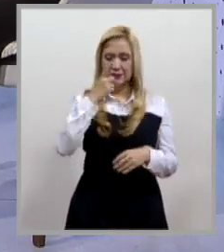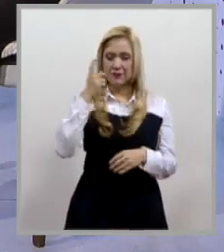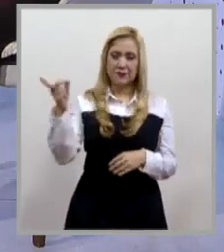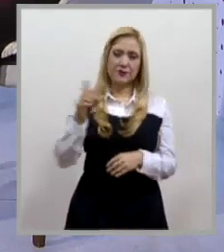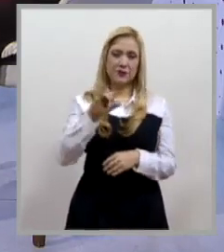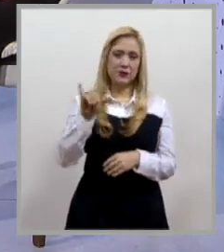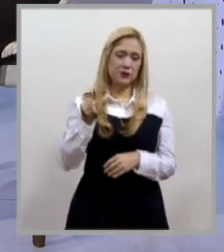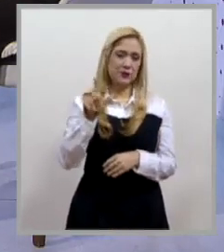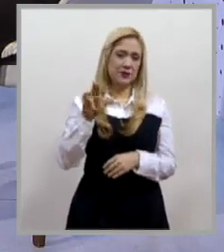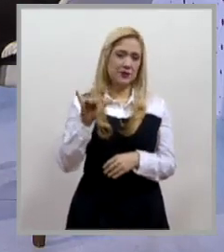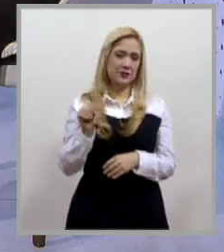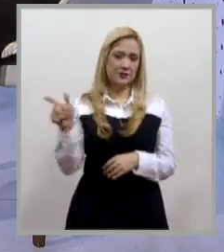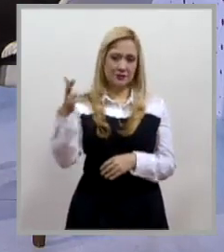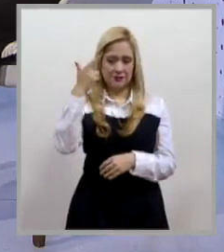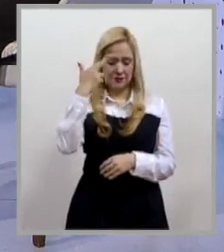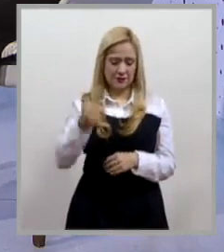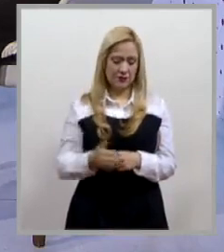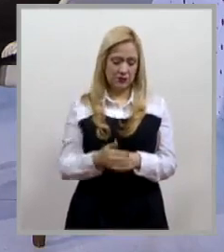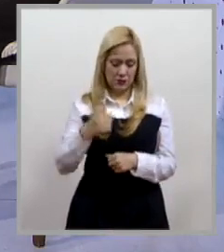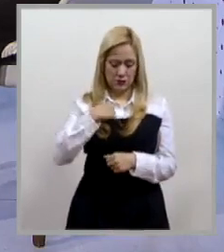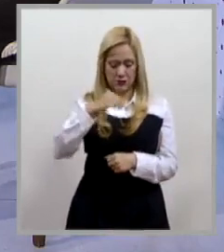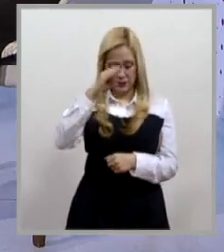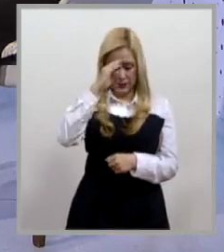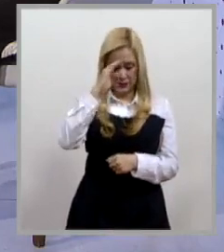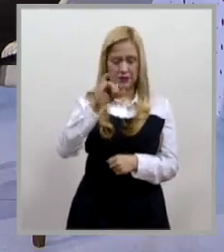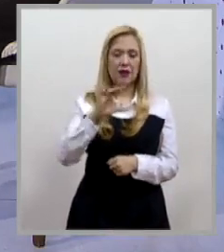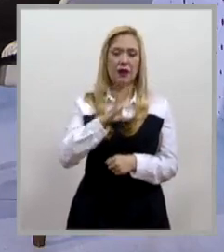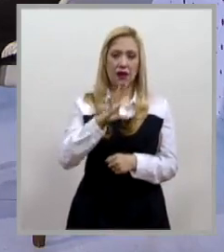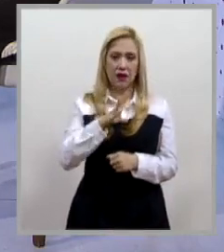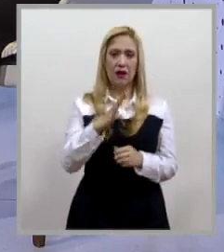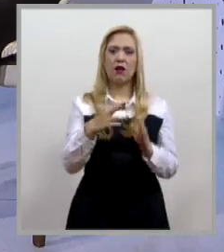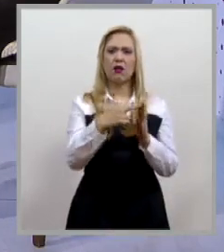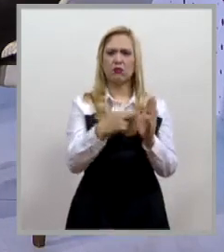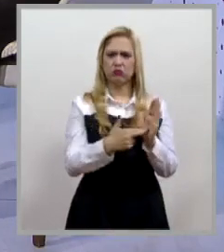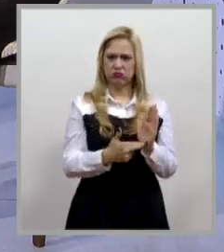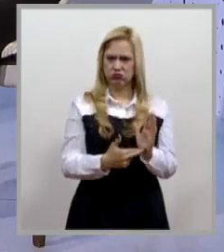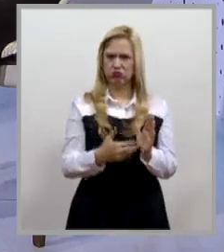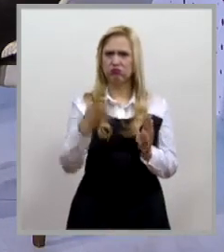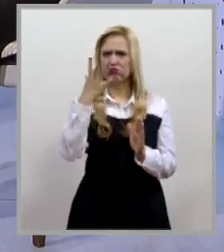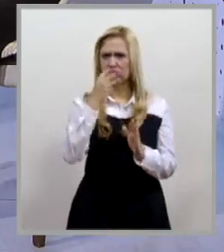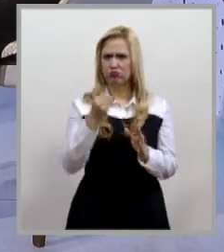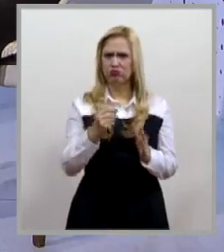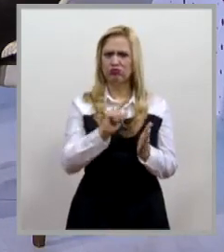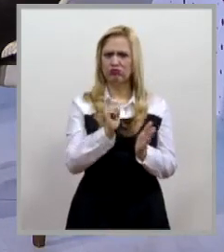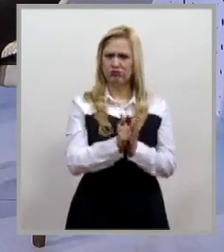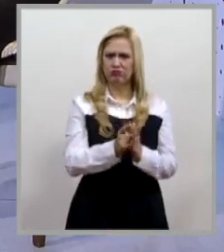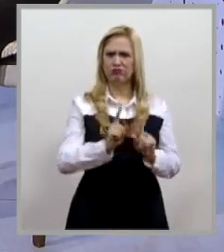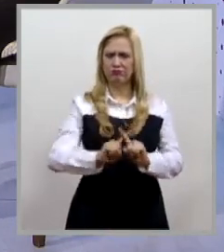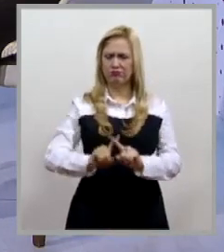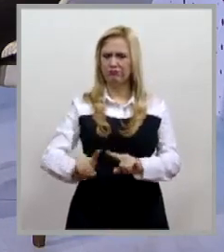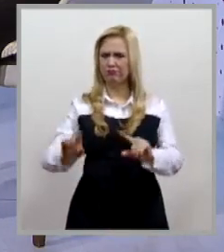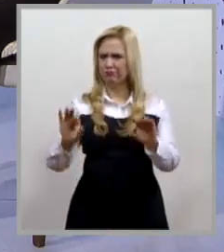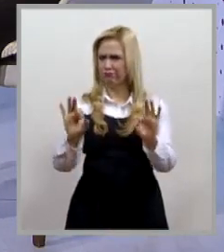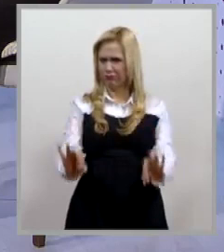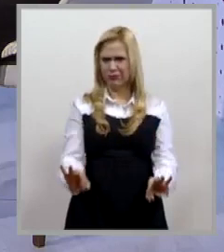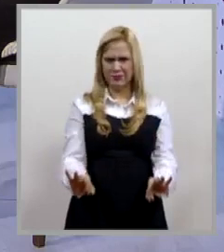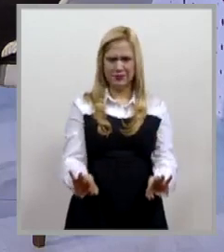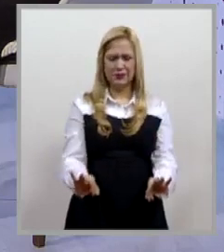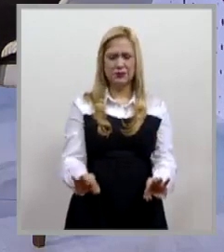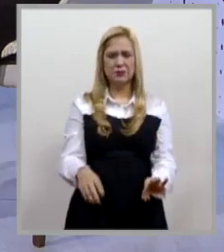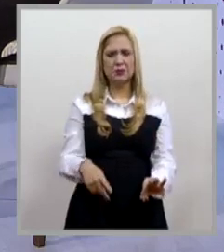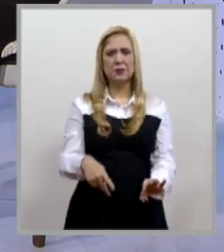hace Julia. Sí creo que hay un marco normativo sólido, sin embargo, también como